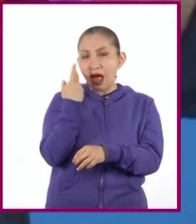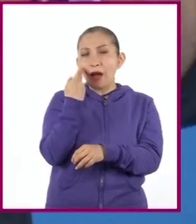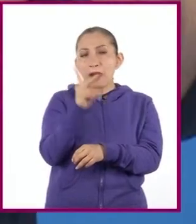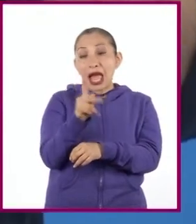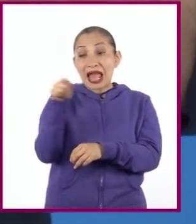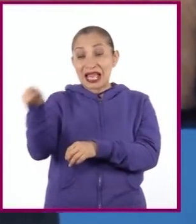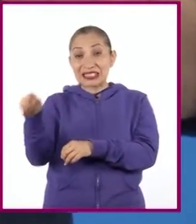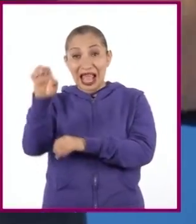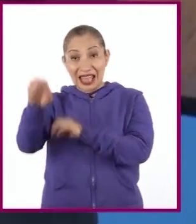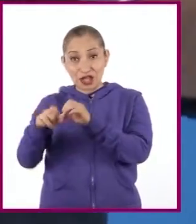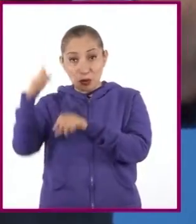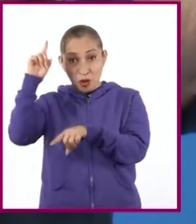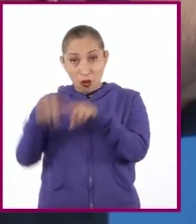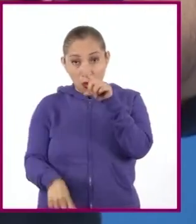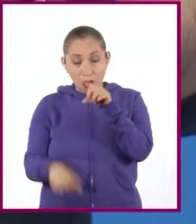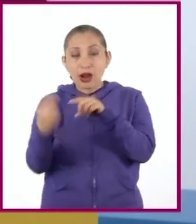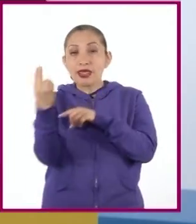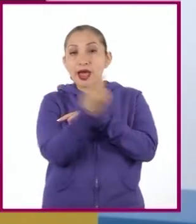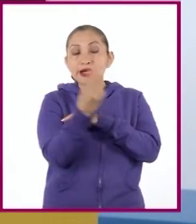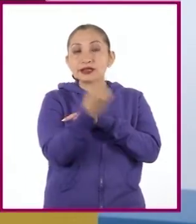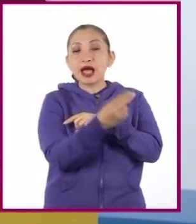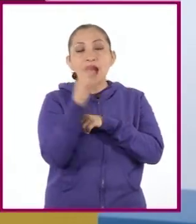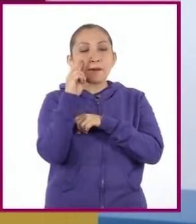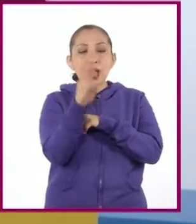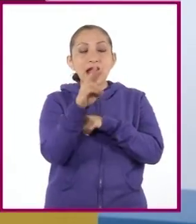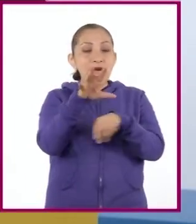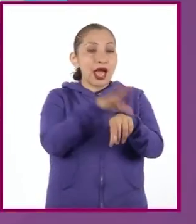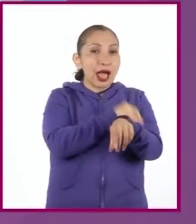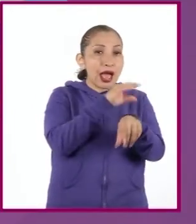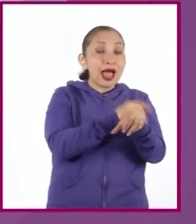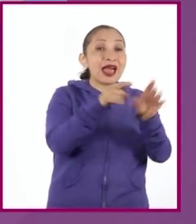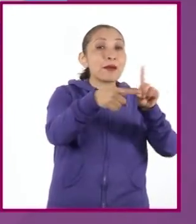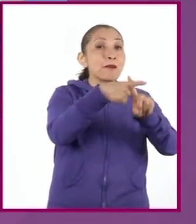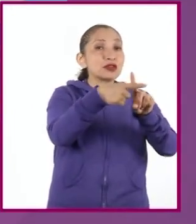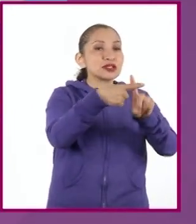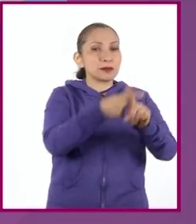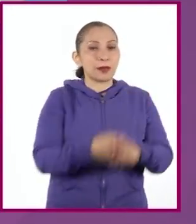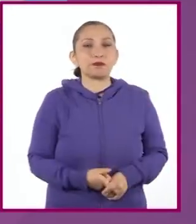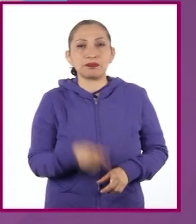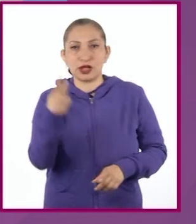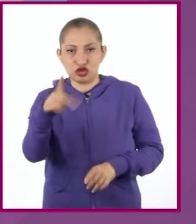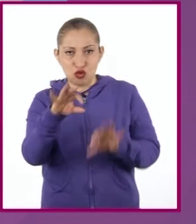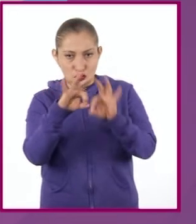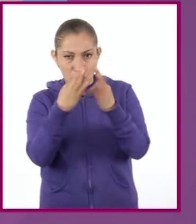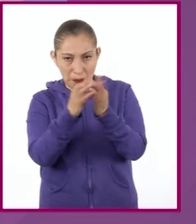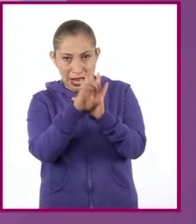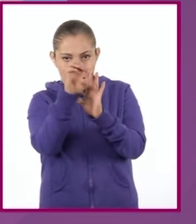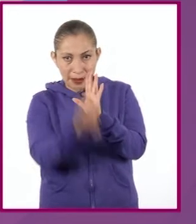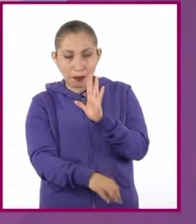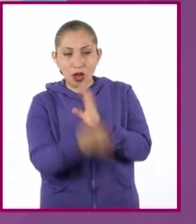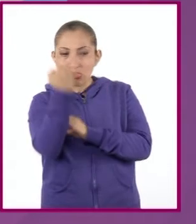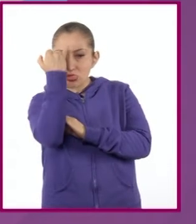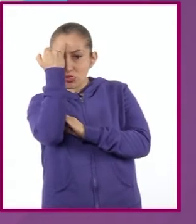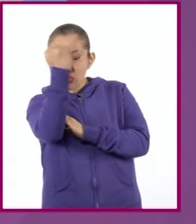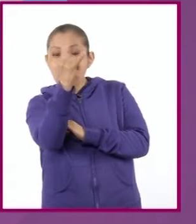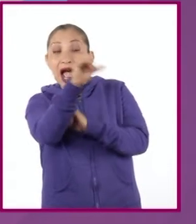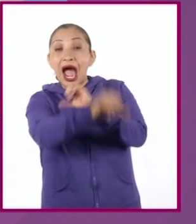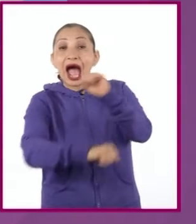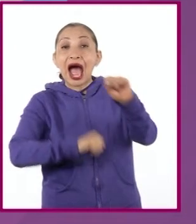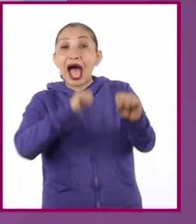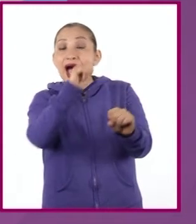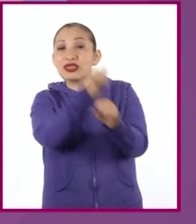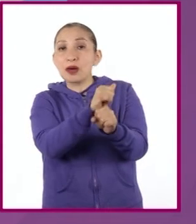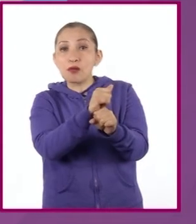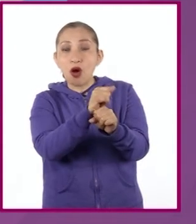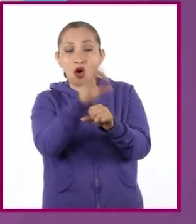neutralizar esas partículas necesitaba haber cargas positivas. En su modelo, proponía que el átomo era